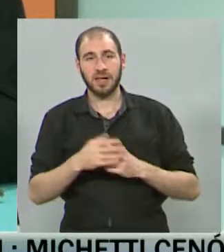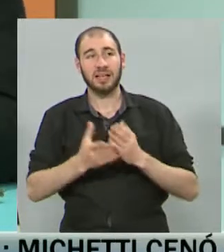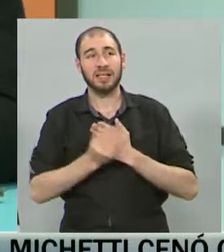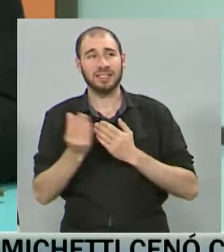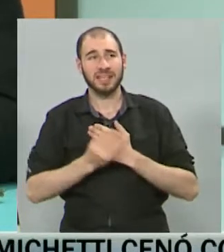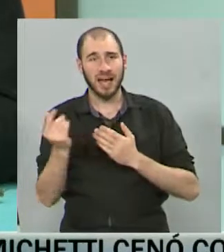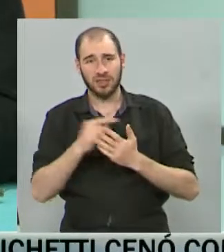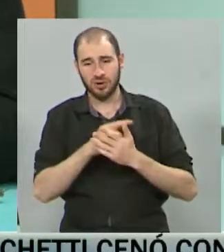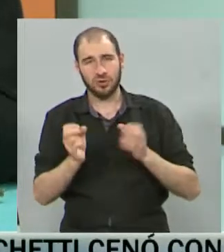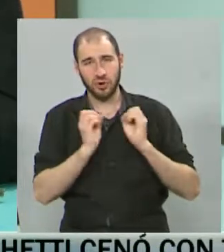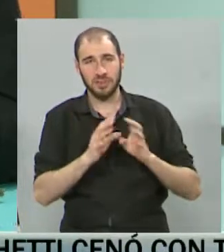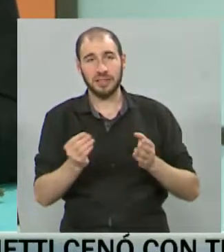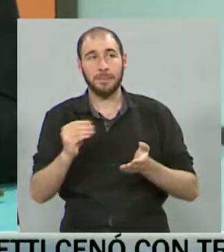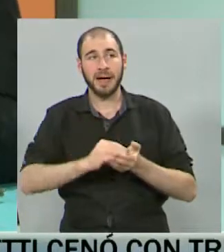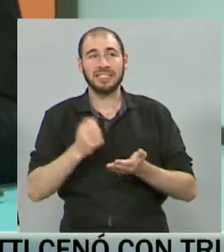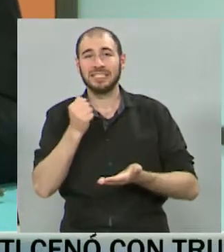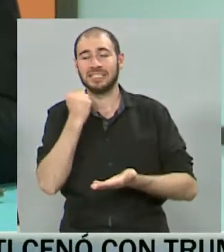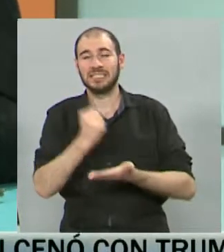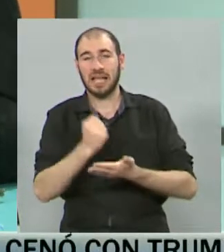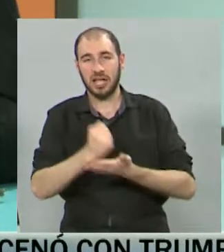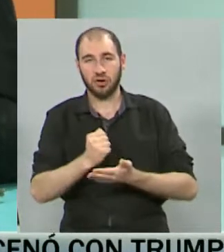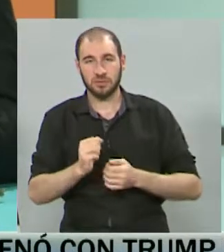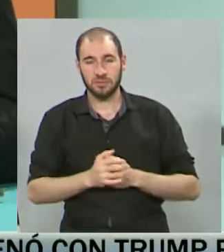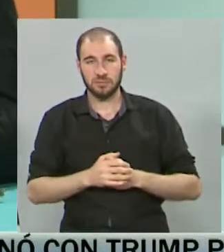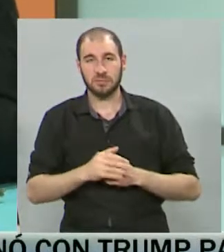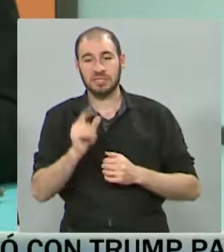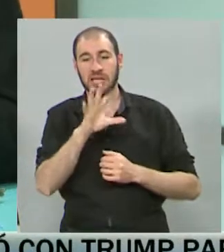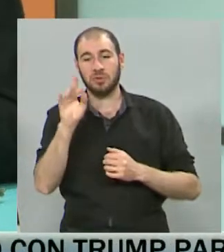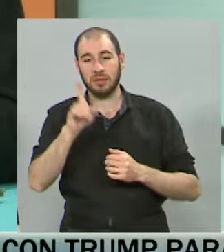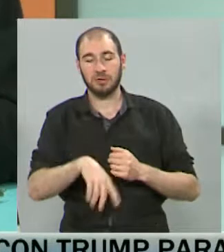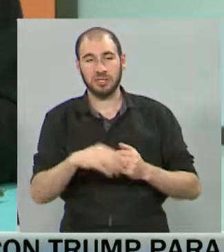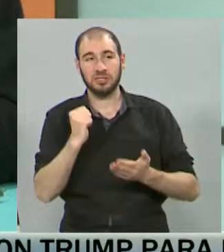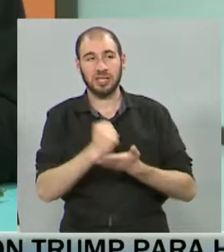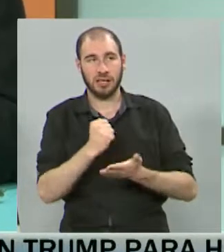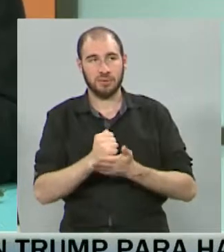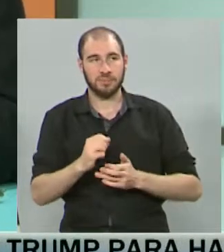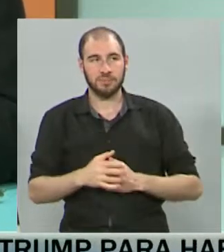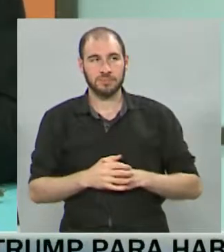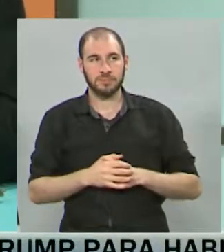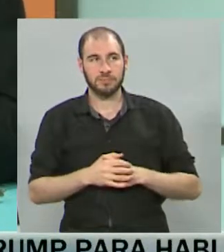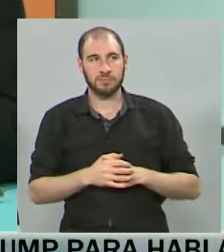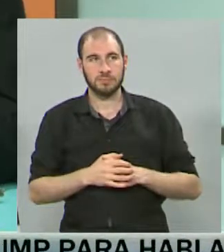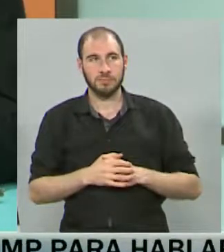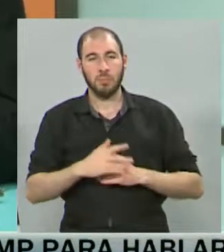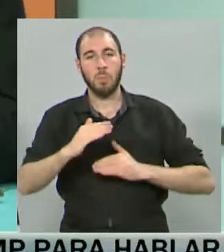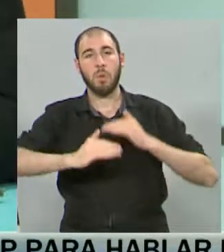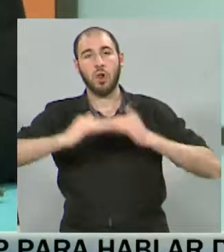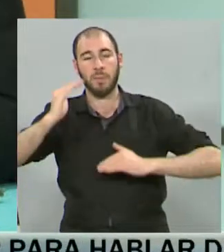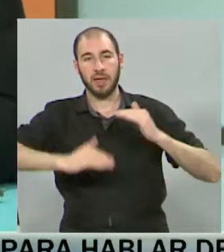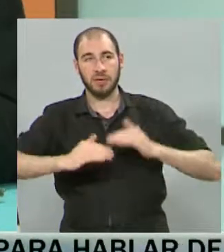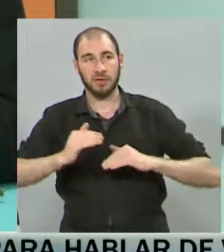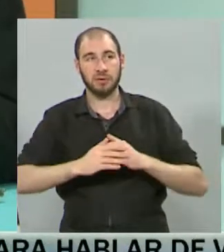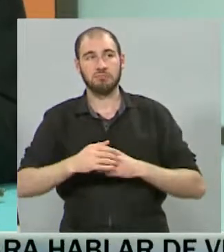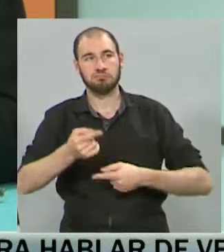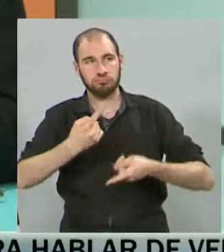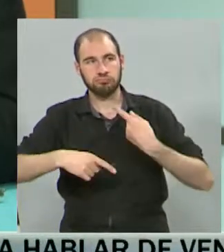gastos iniciales, más el sellado, normalmente es el 50% del sellado. En promedio están